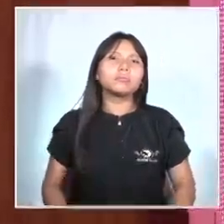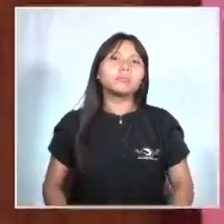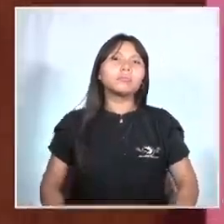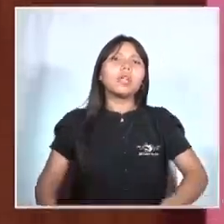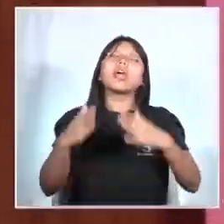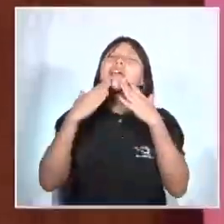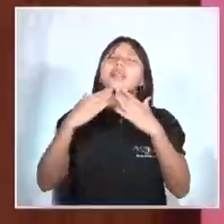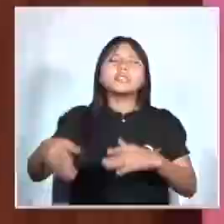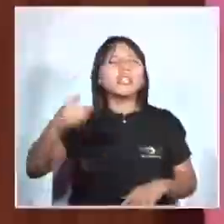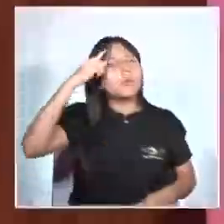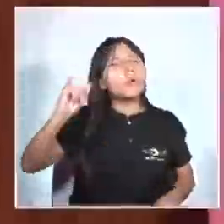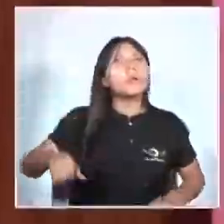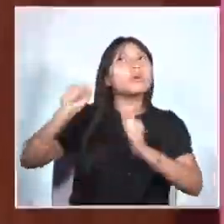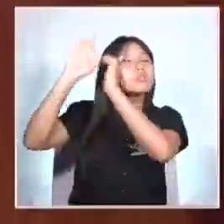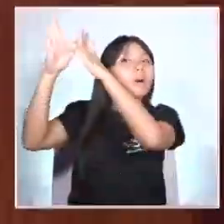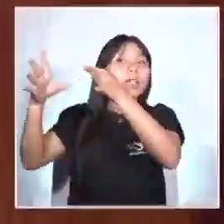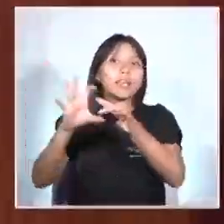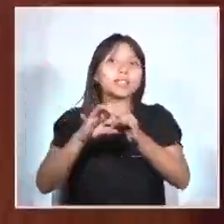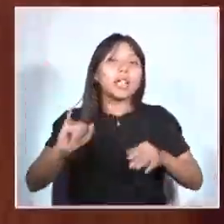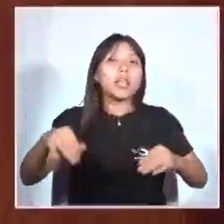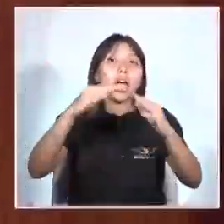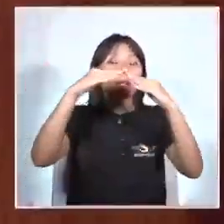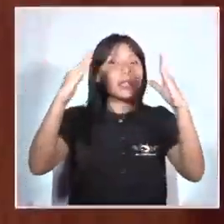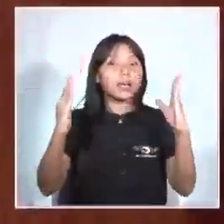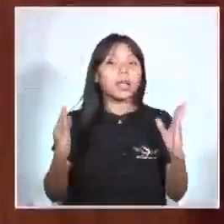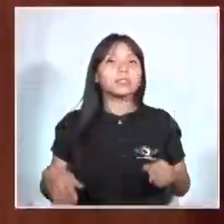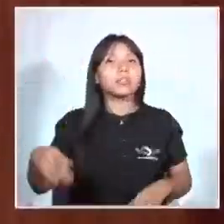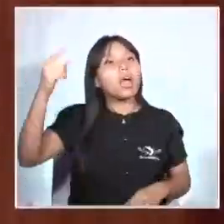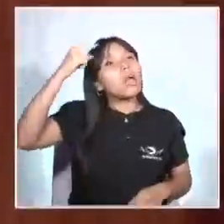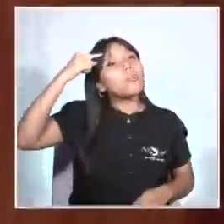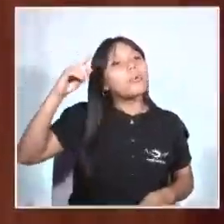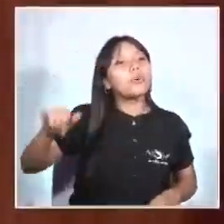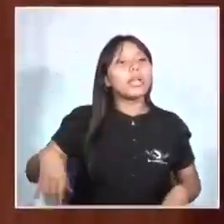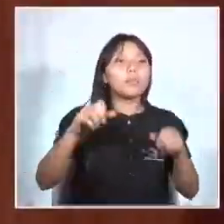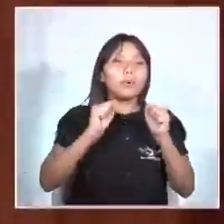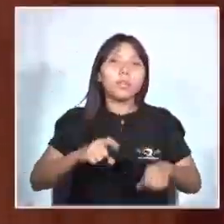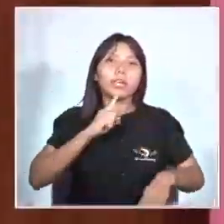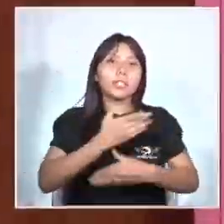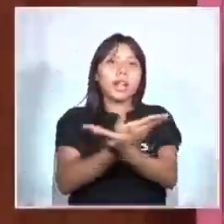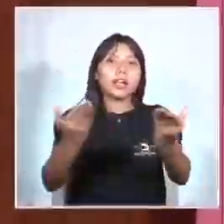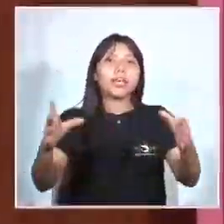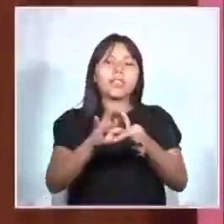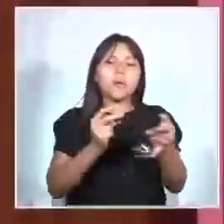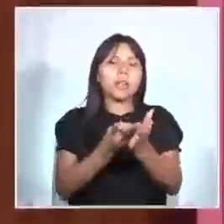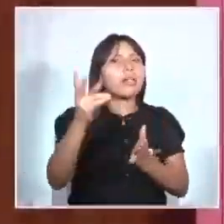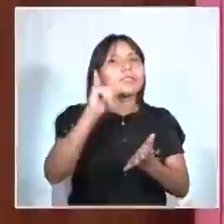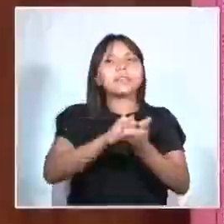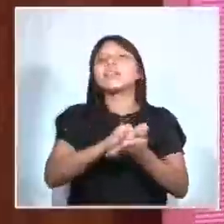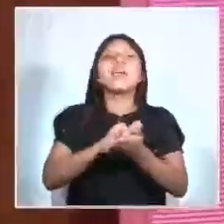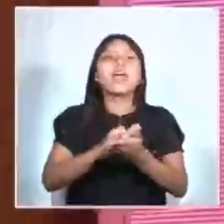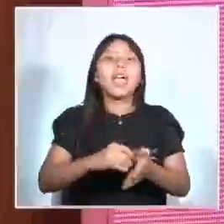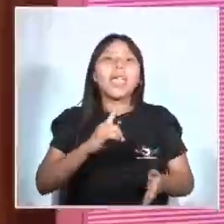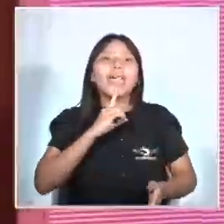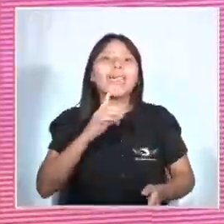Agradecida con los padres de esta casa por el privilegio. De verdad que esta